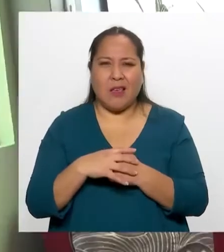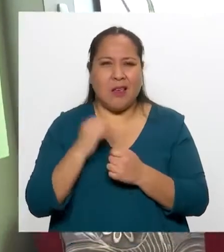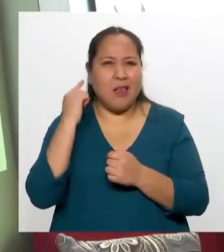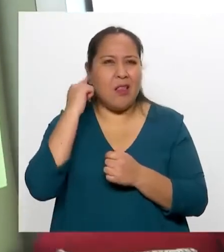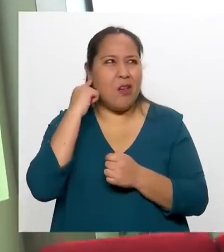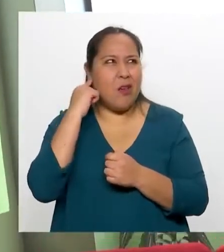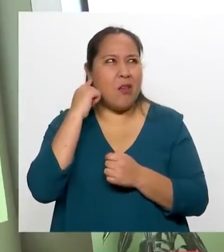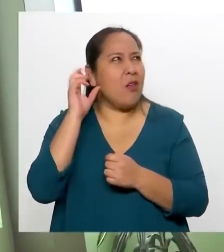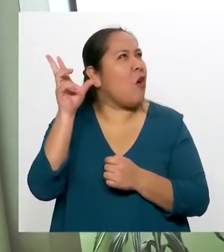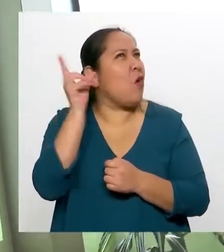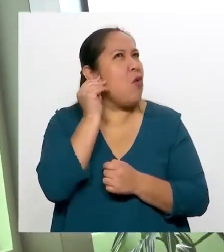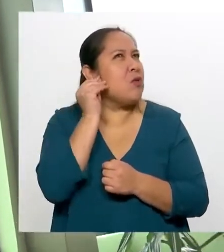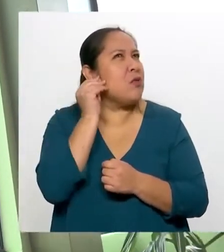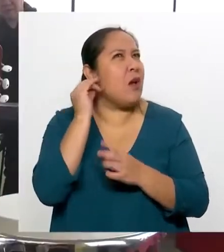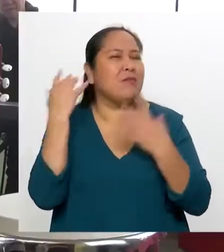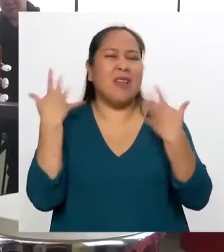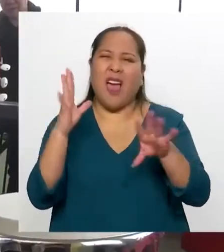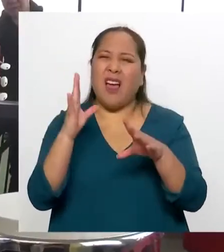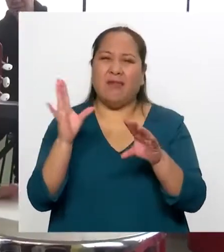prácticamente el oído absoluto, ¿no?